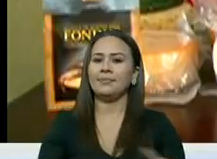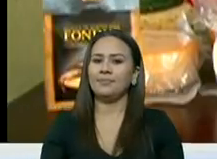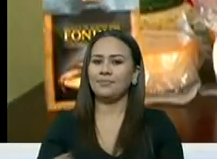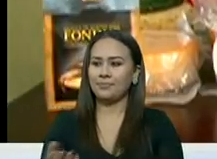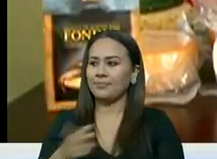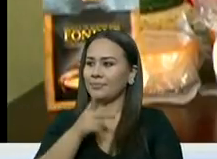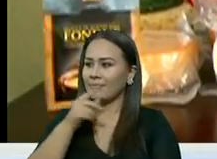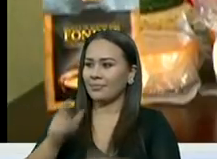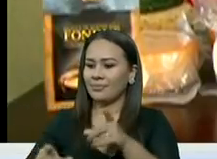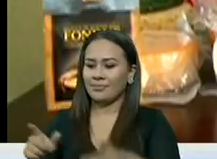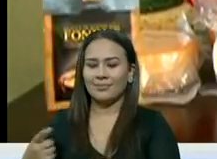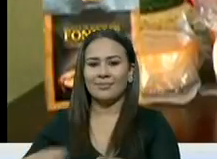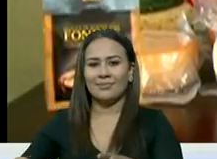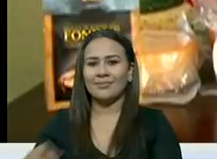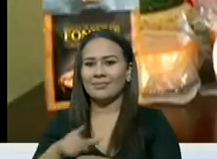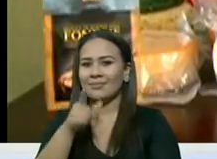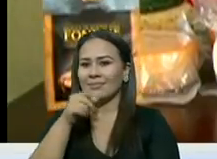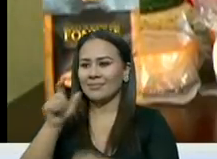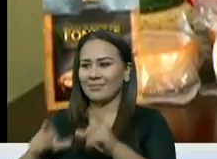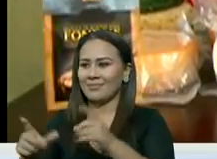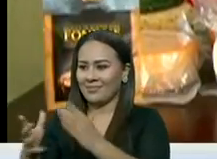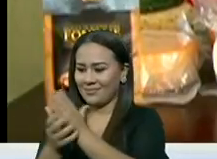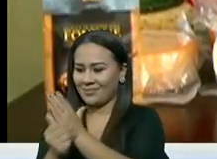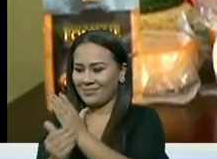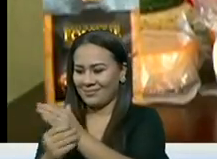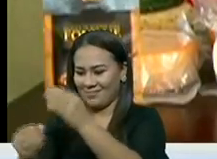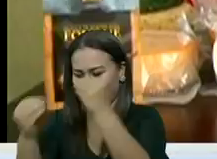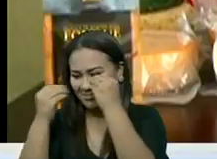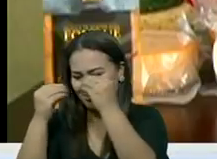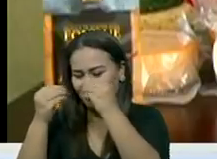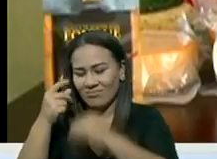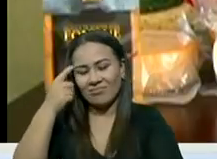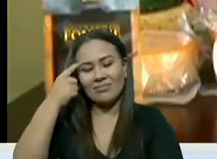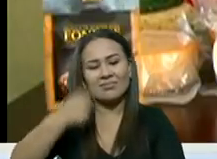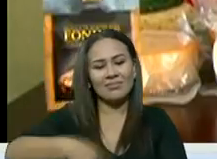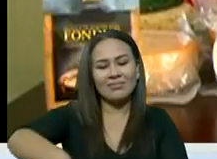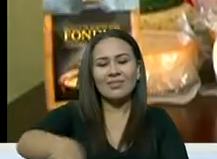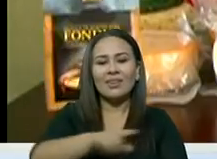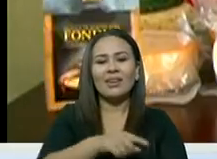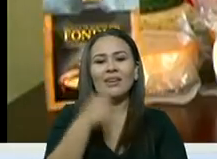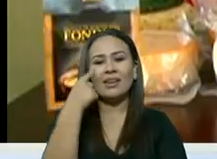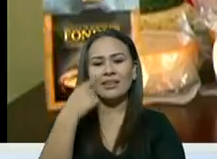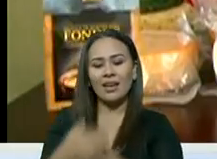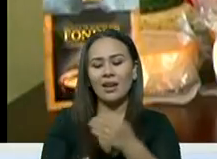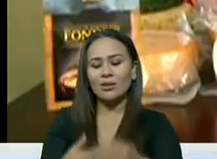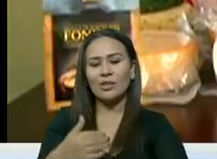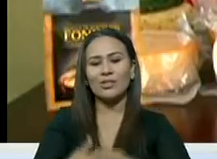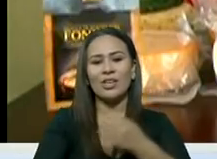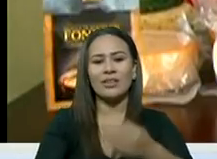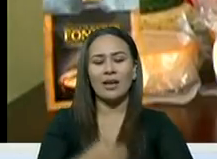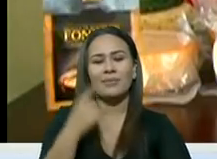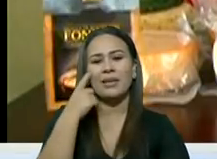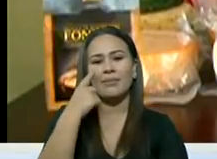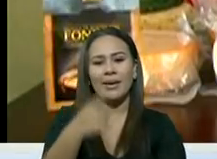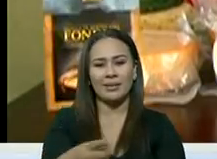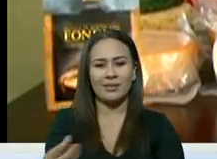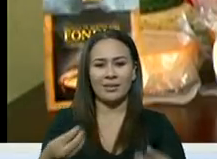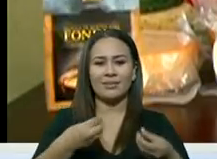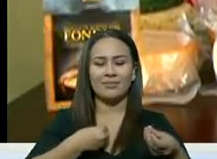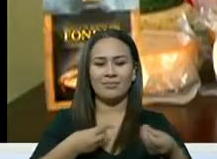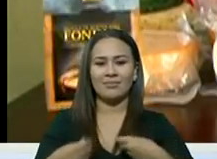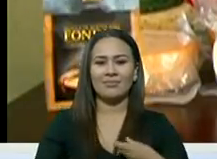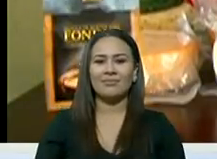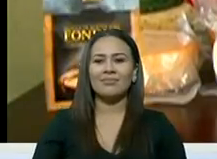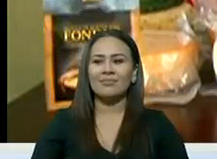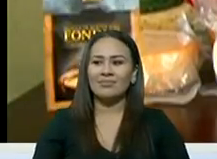les capaciten y comenzaron a hacer un queso diferente, lo que tenemos acá. Este queso es uno de los primeros quesos que